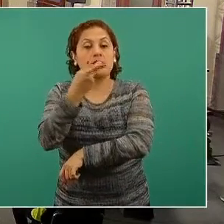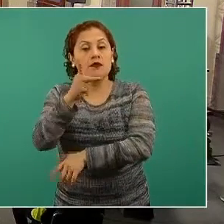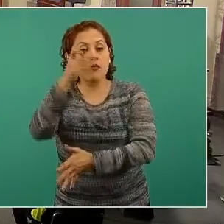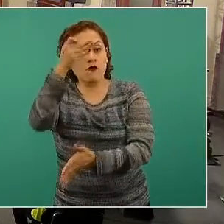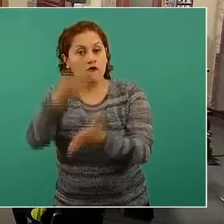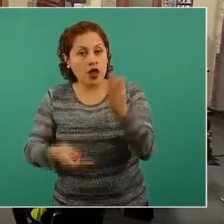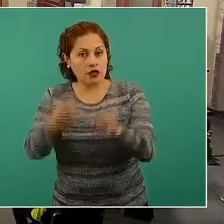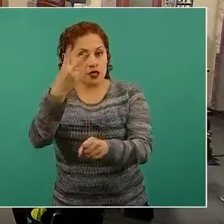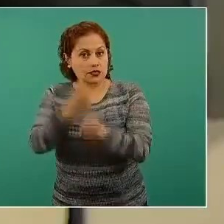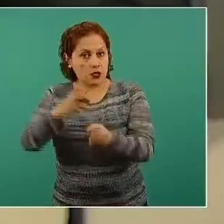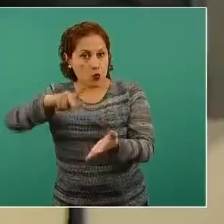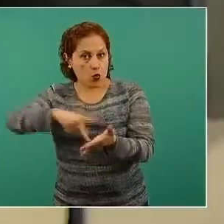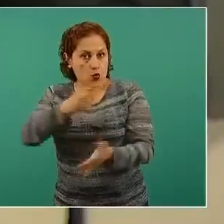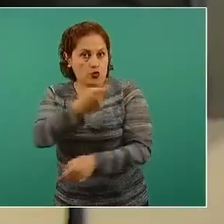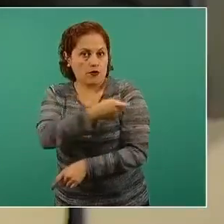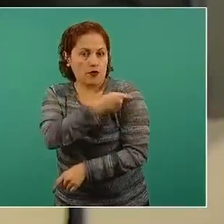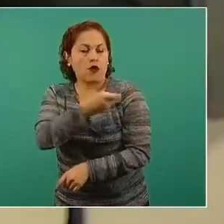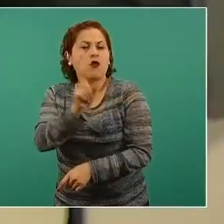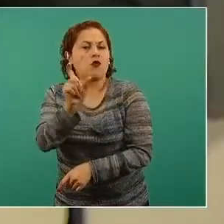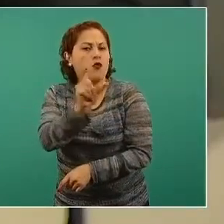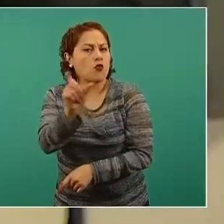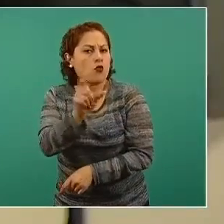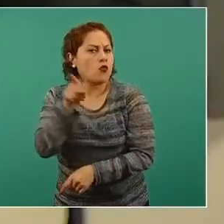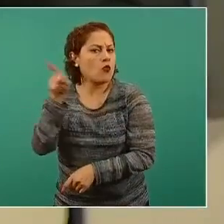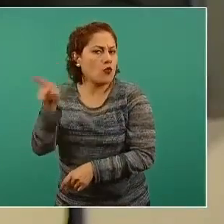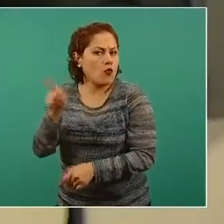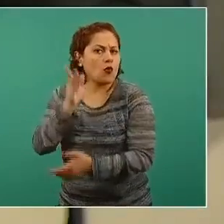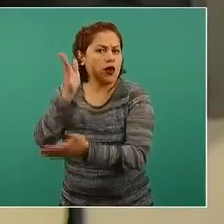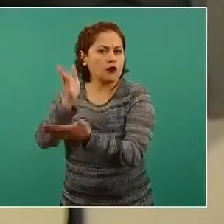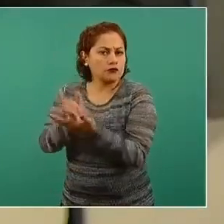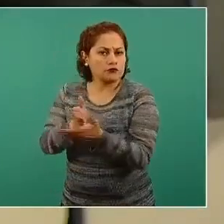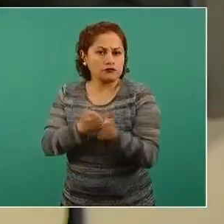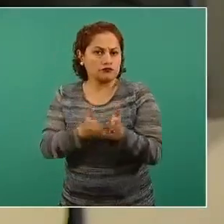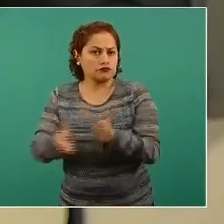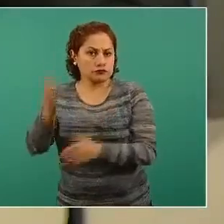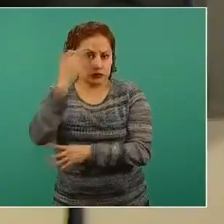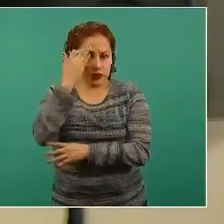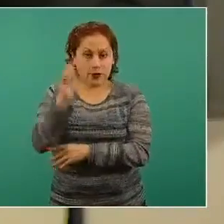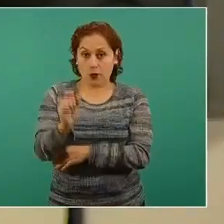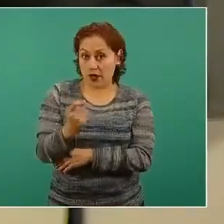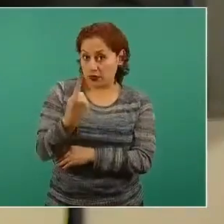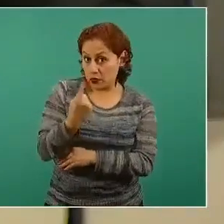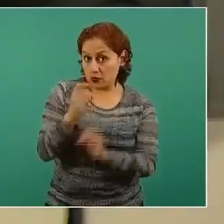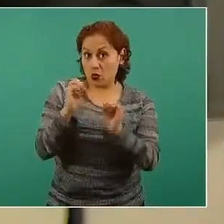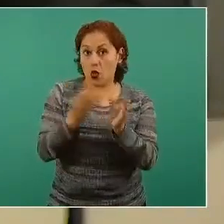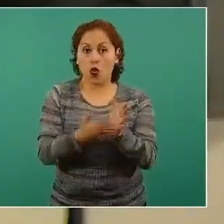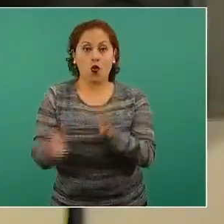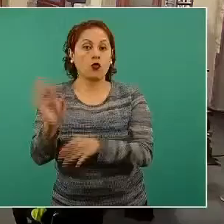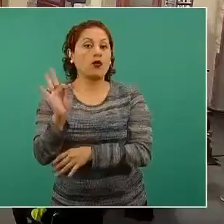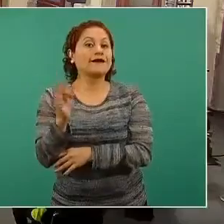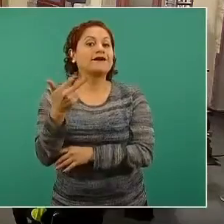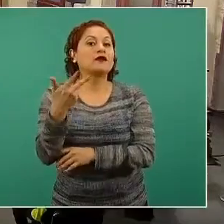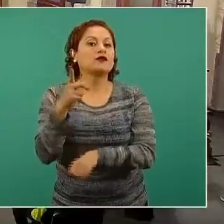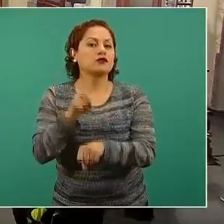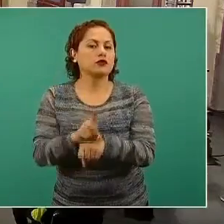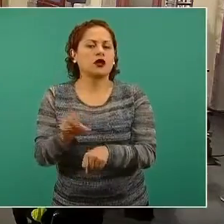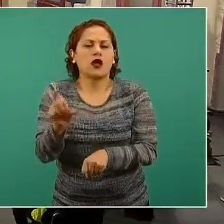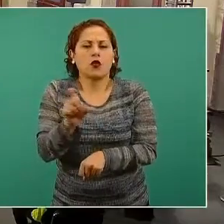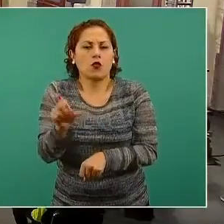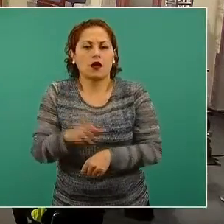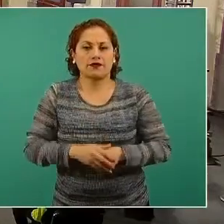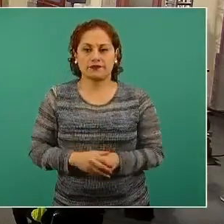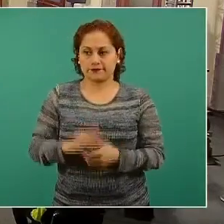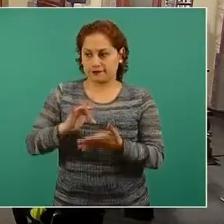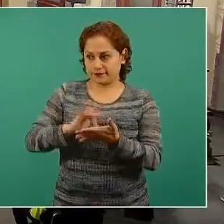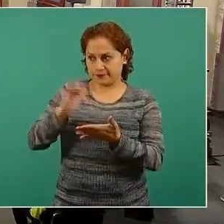¿Cuándo se les aplicarían estas segundas dosis? ¿A los 21 días o hasta después de los 40? Muchas gracias por tus